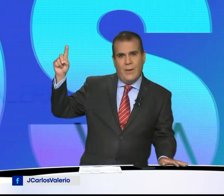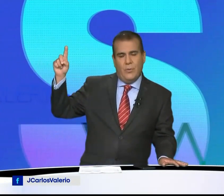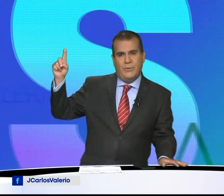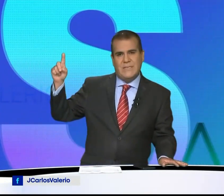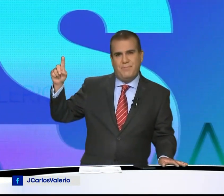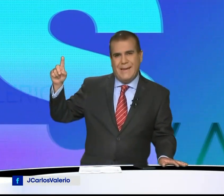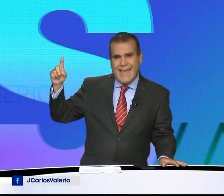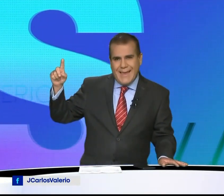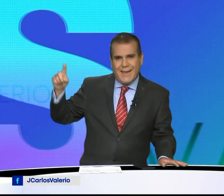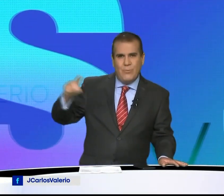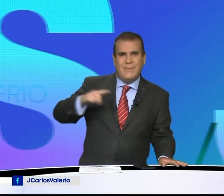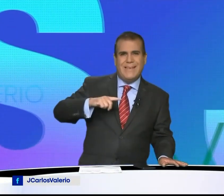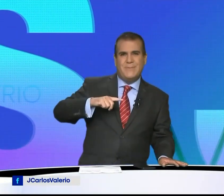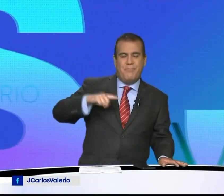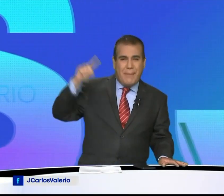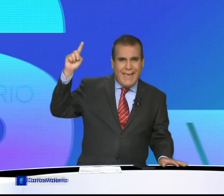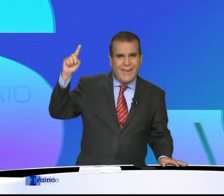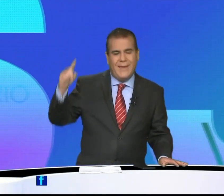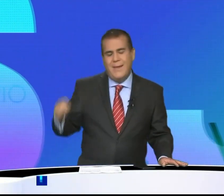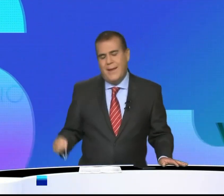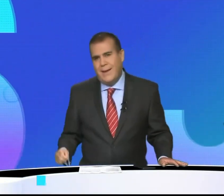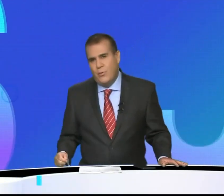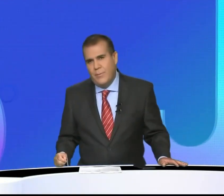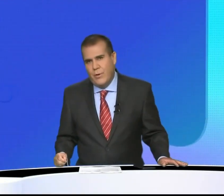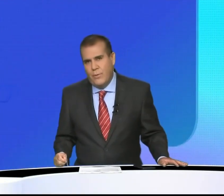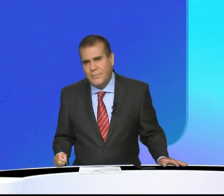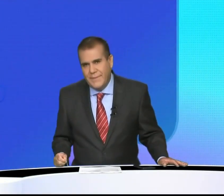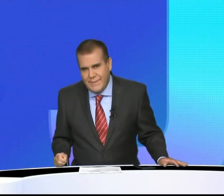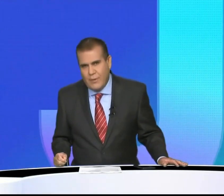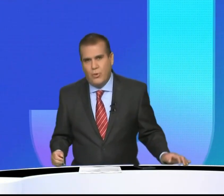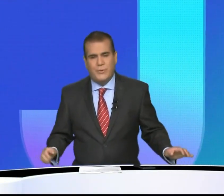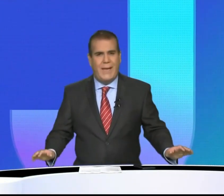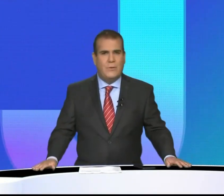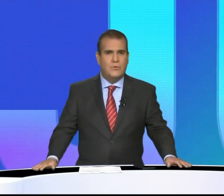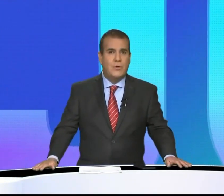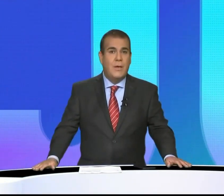provocar un despliegue, un despegue en el número de contagios.